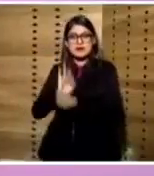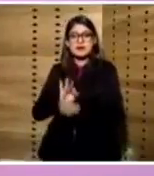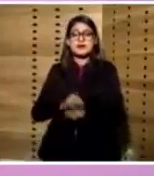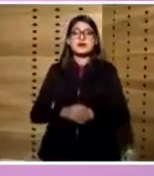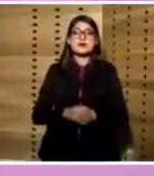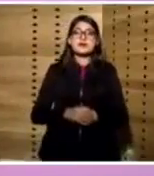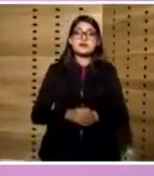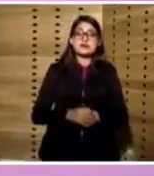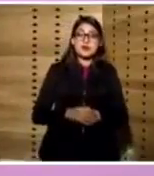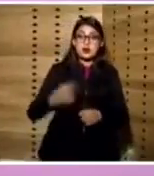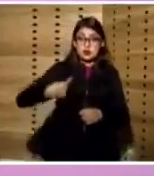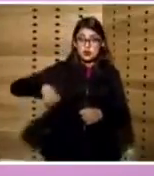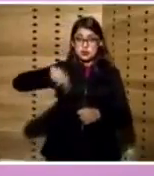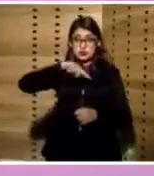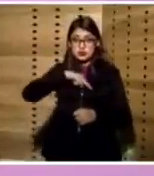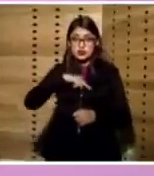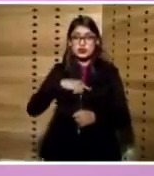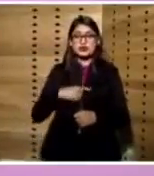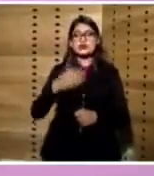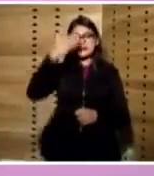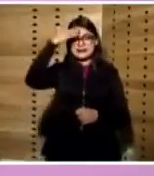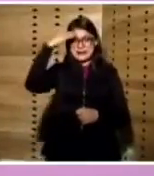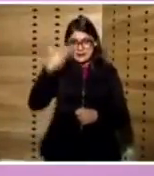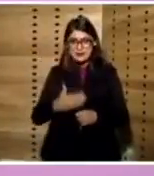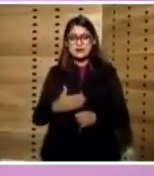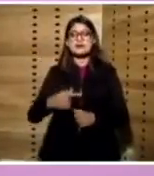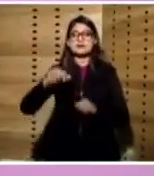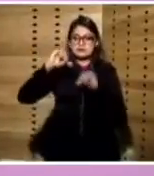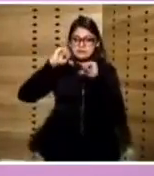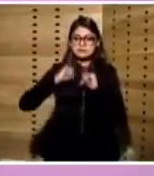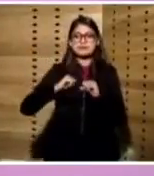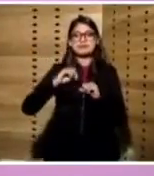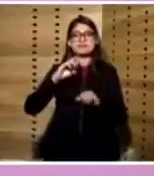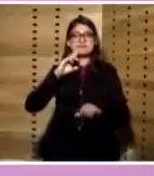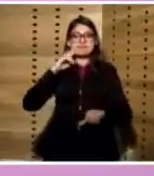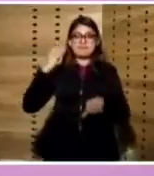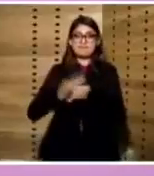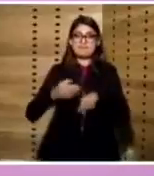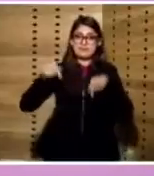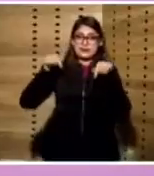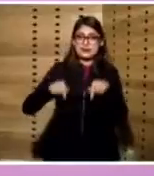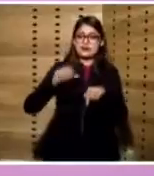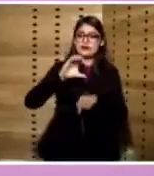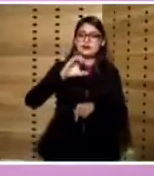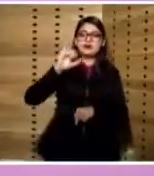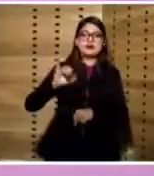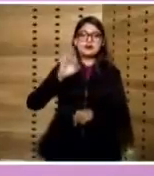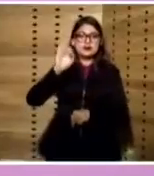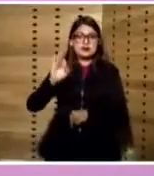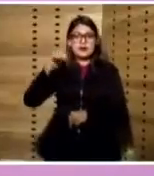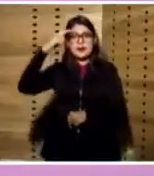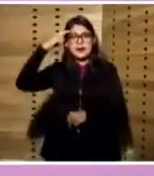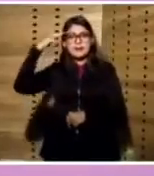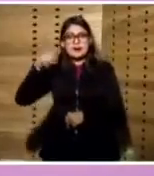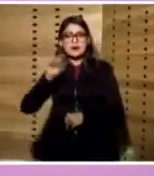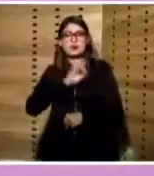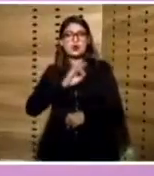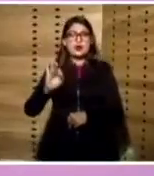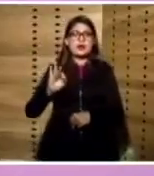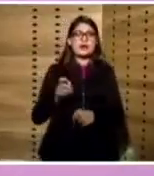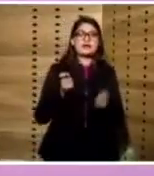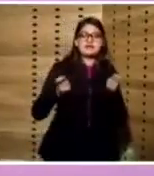Somos conscientes de la alta responsabilidad que tiene este Consejo de la Judicatura Federal para garantizar la